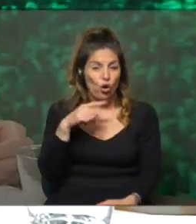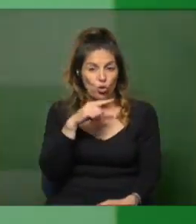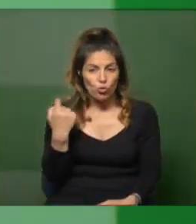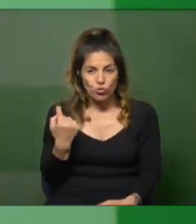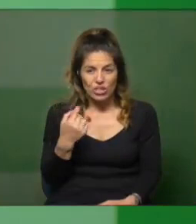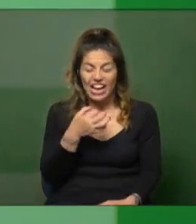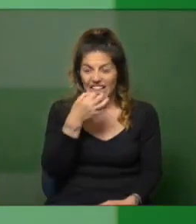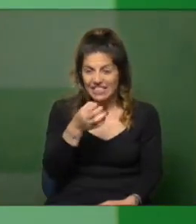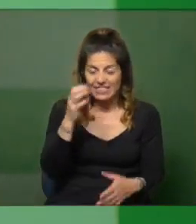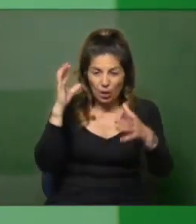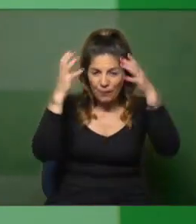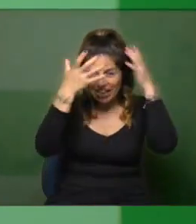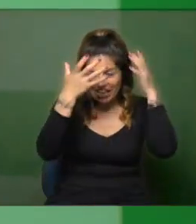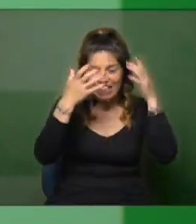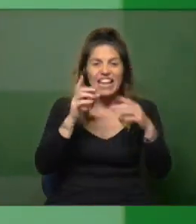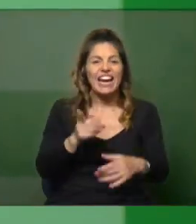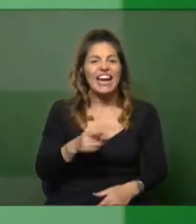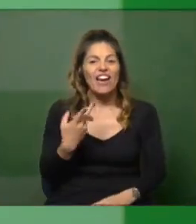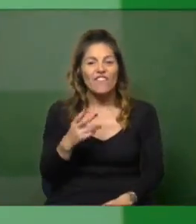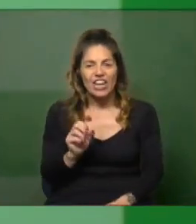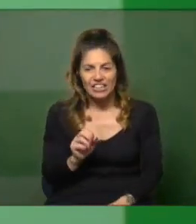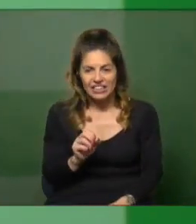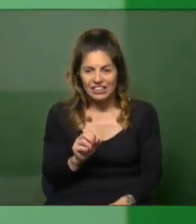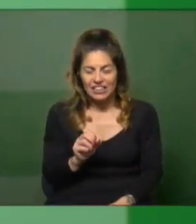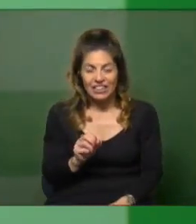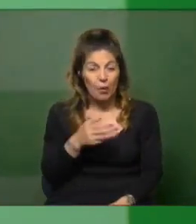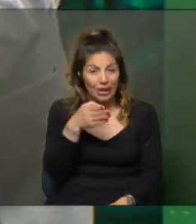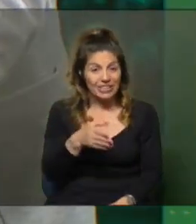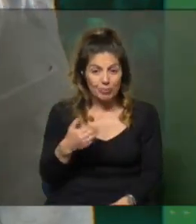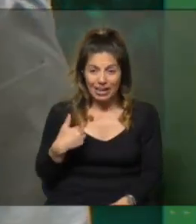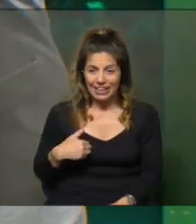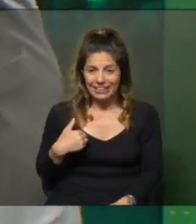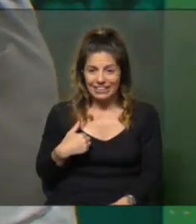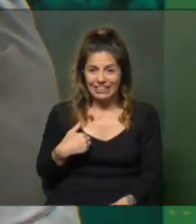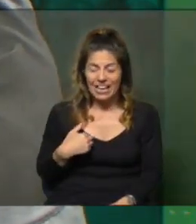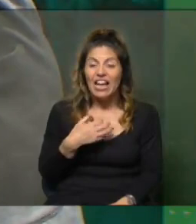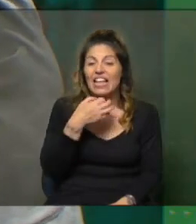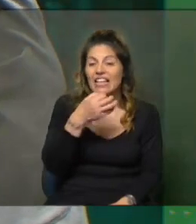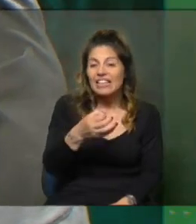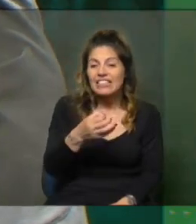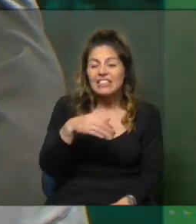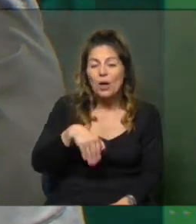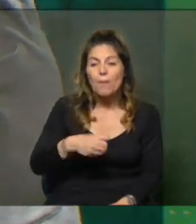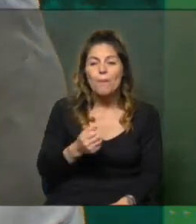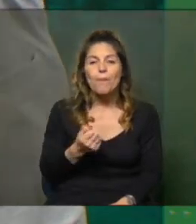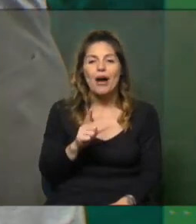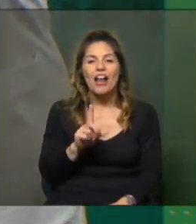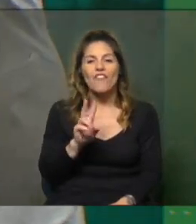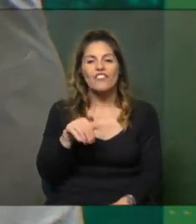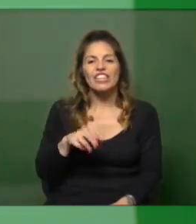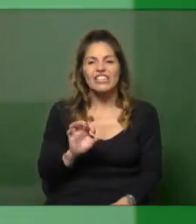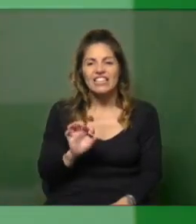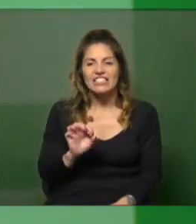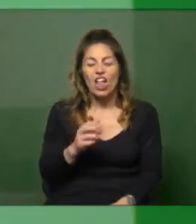de los bricks Qué dice del g20 que participa Argentina en fin qué dice de las malvinas digo dos temas de